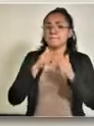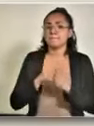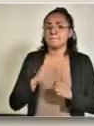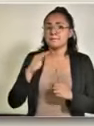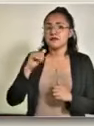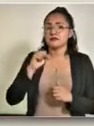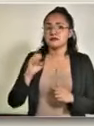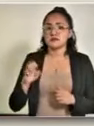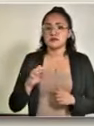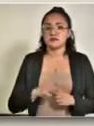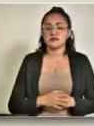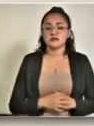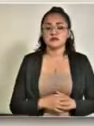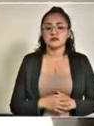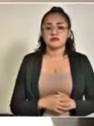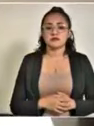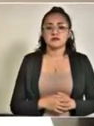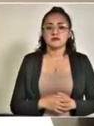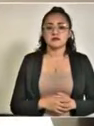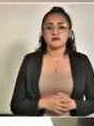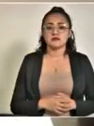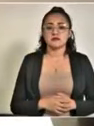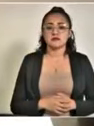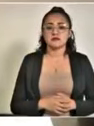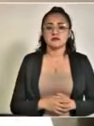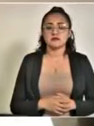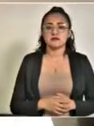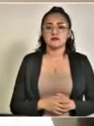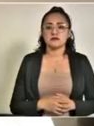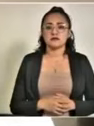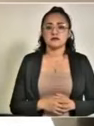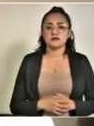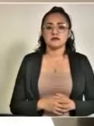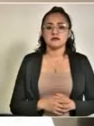Se está pagando. ¿Me escucha? Se está pagando, se le está pagando.